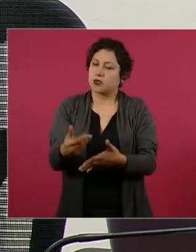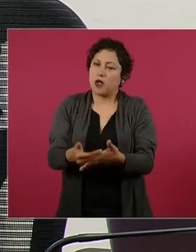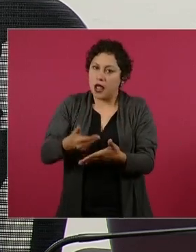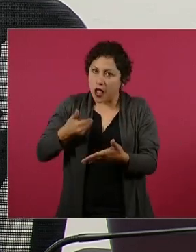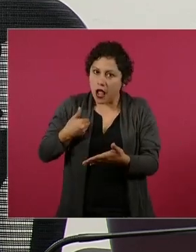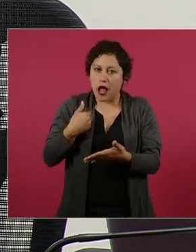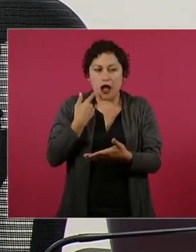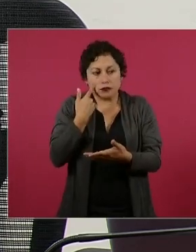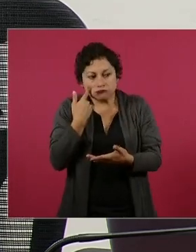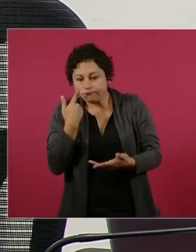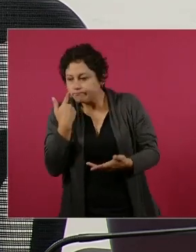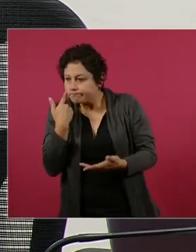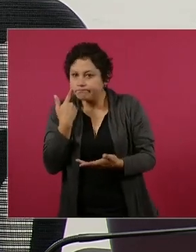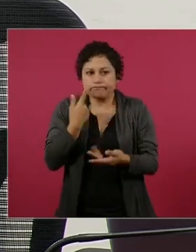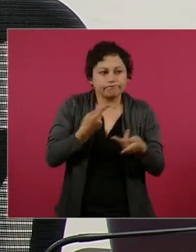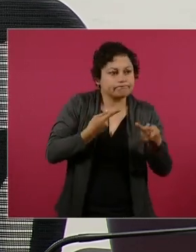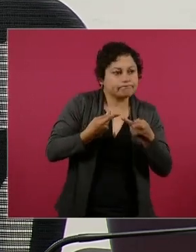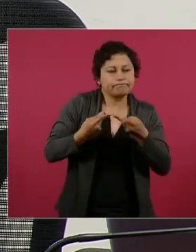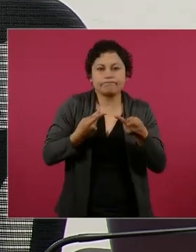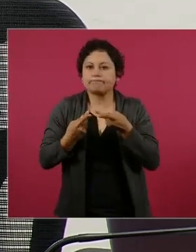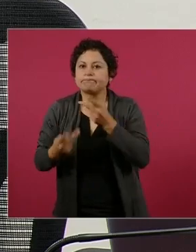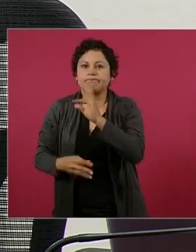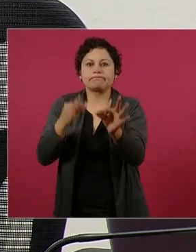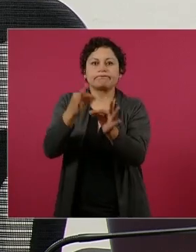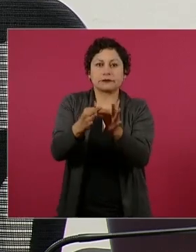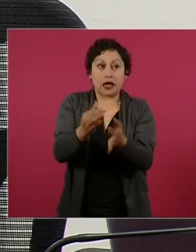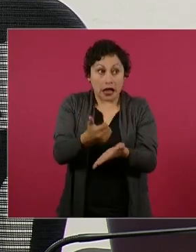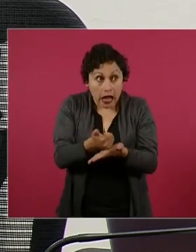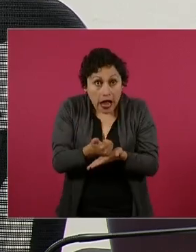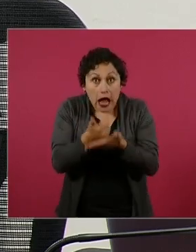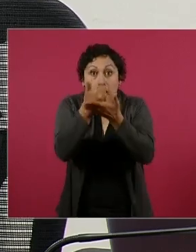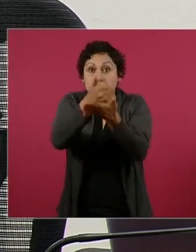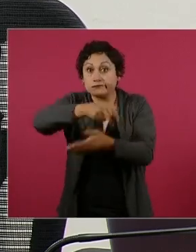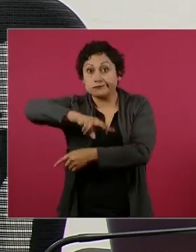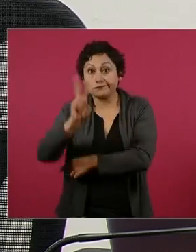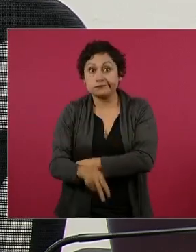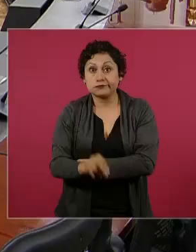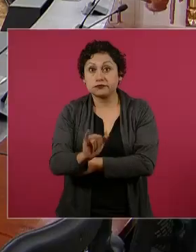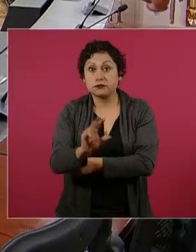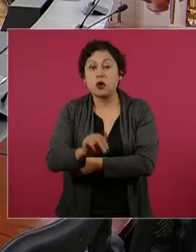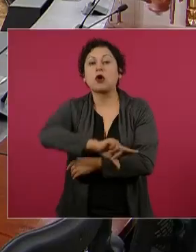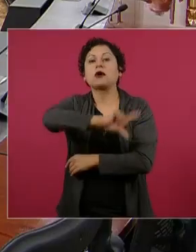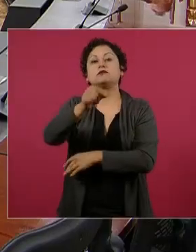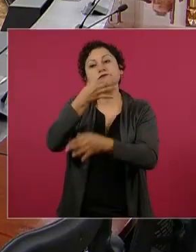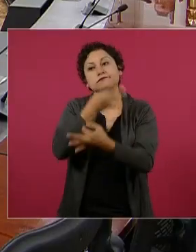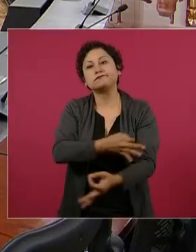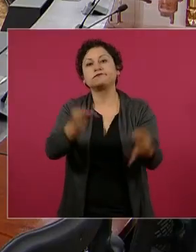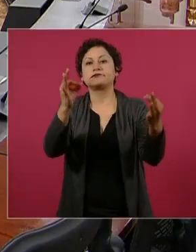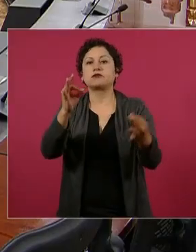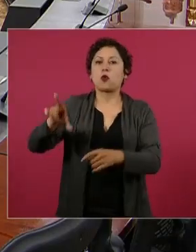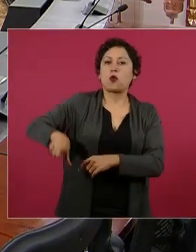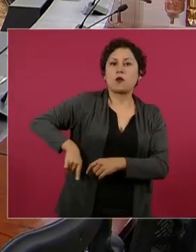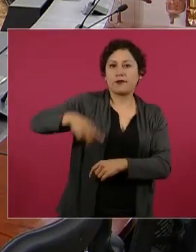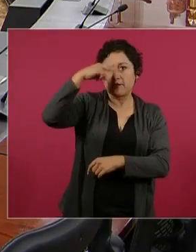para ayudarnos en una acción preventiva más que realiza el Gobierno de México.